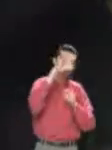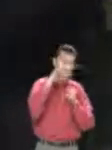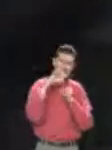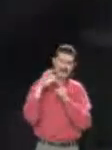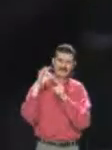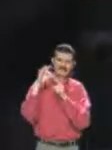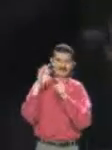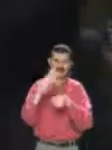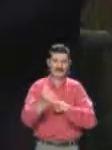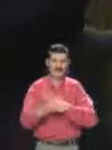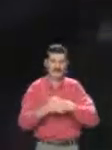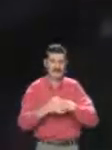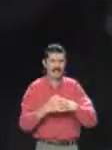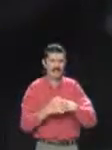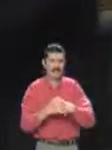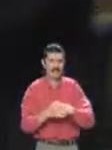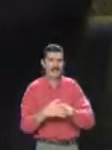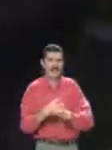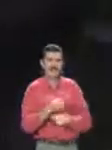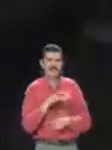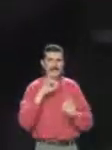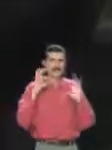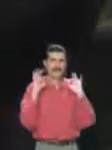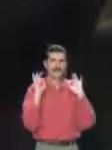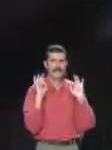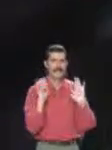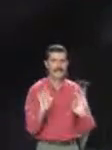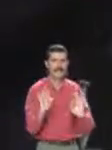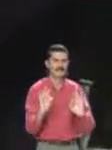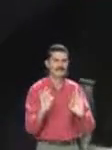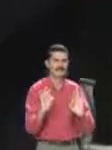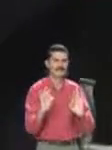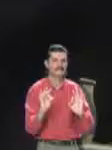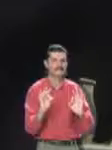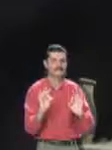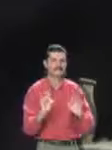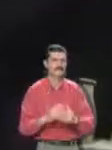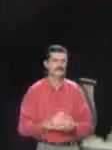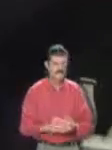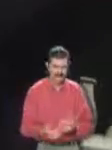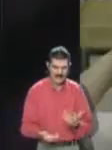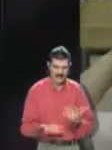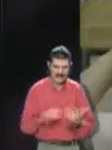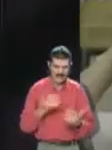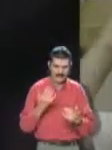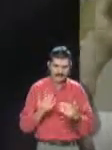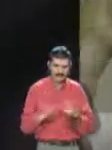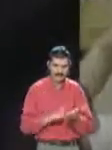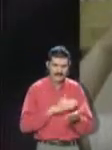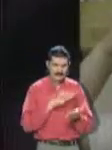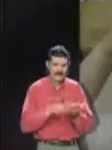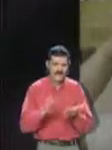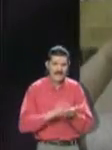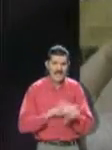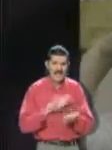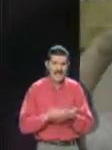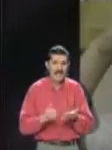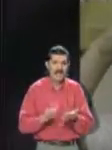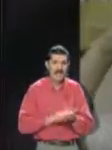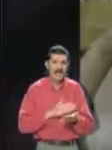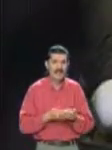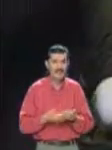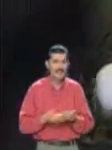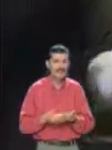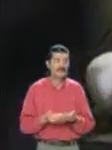voladora, este caldo ya va quedando, querido. Se está quemando la